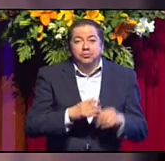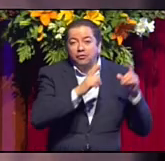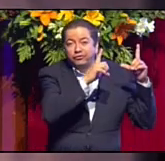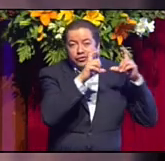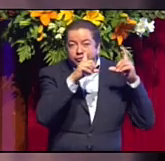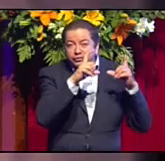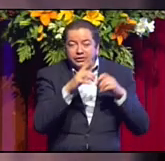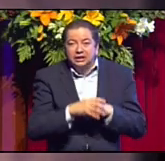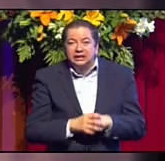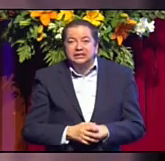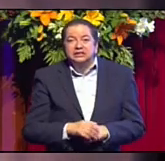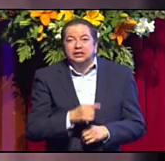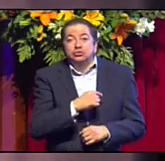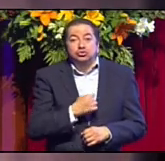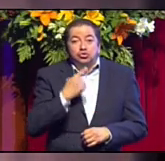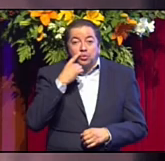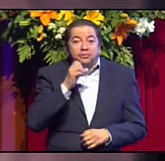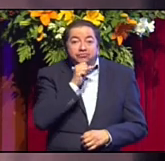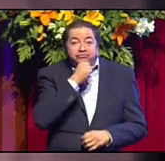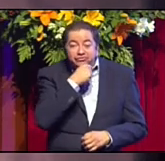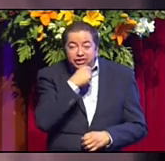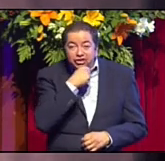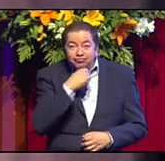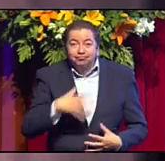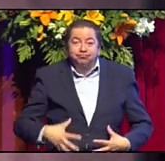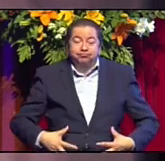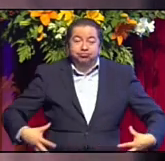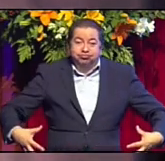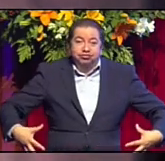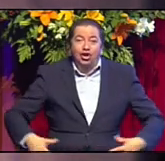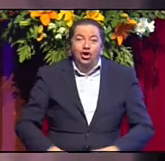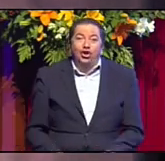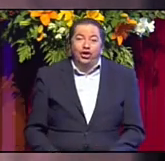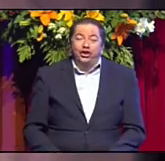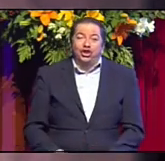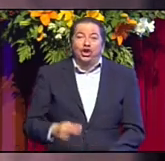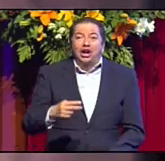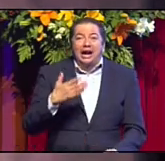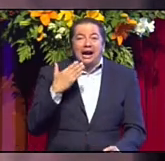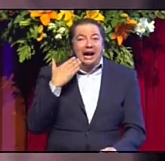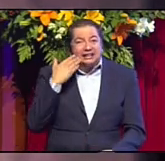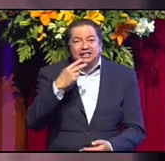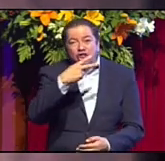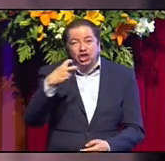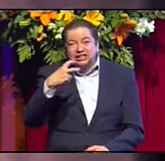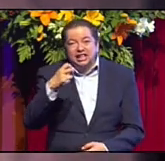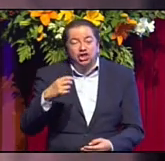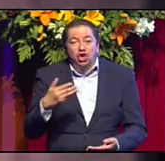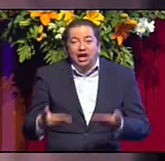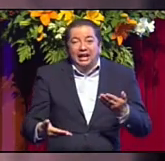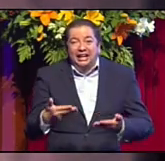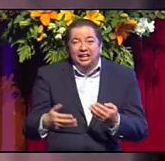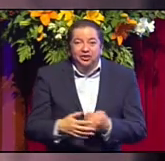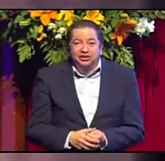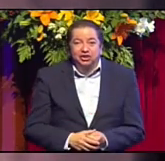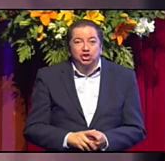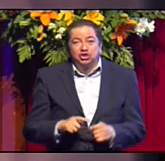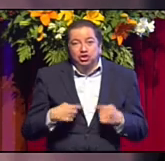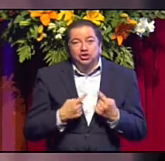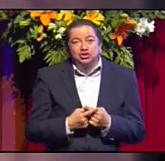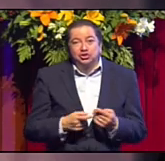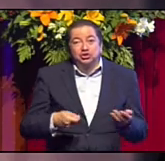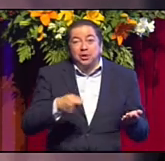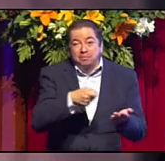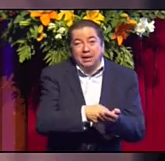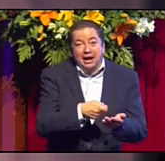más de 200 kilos y anda 7 horas arriba del trineo. De verdad. Él podría ganar el dinero que nosotros le pagamos, que no es